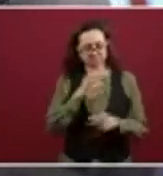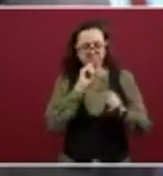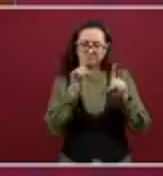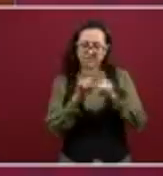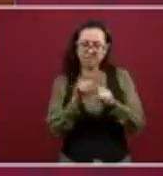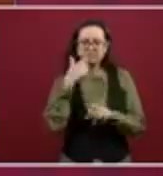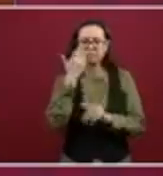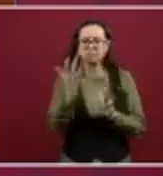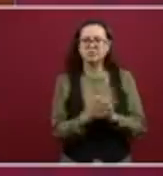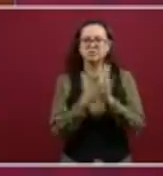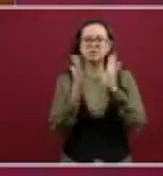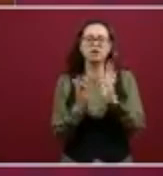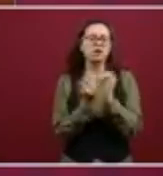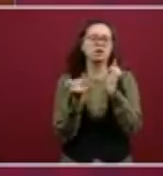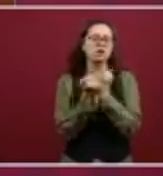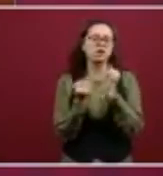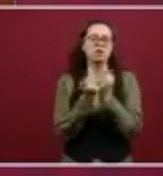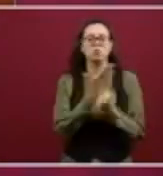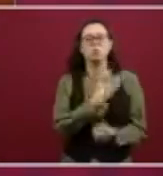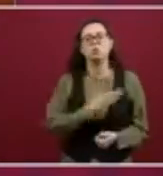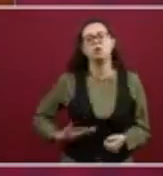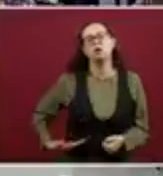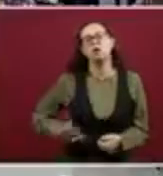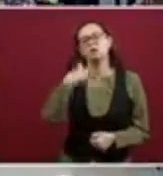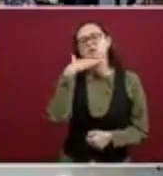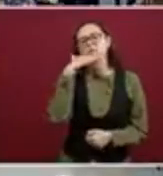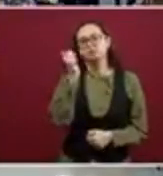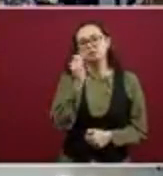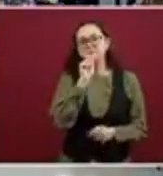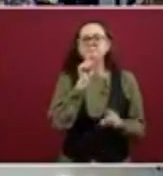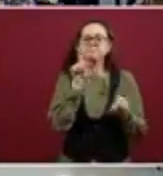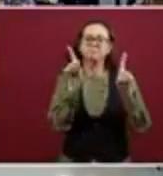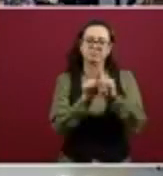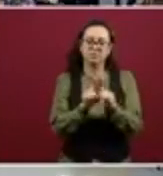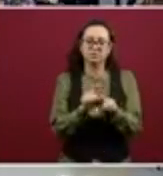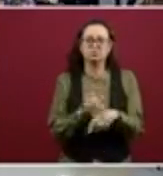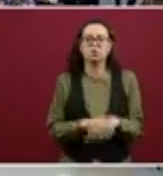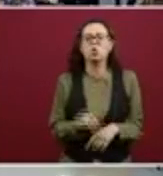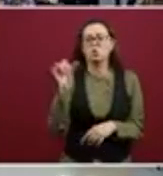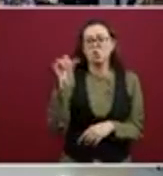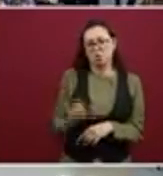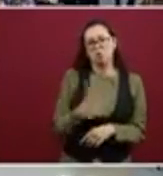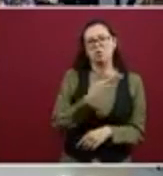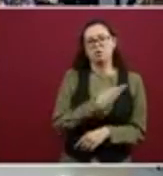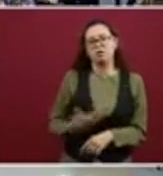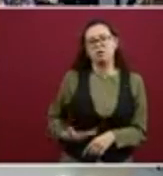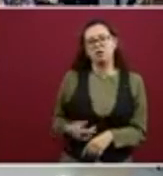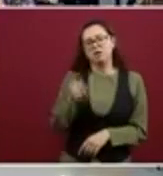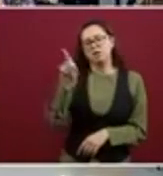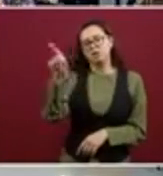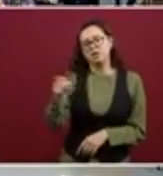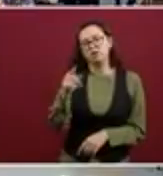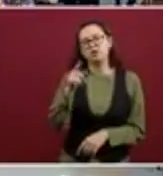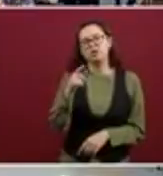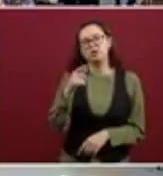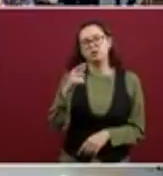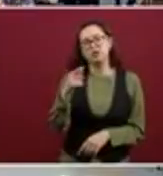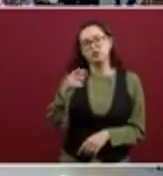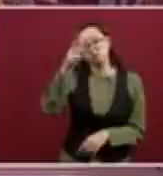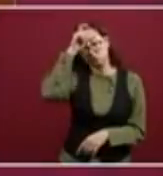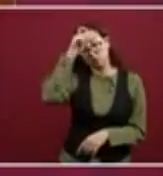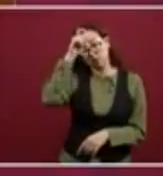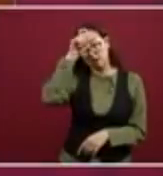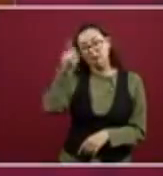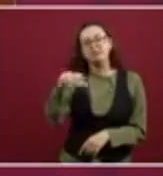El canciller de Alemania, que acaba de visitar México, nos lo dijo. Hoy voy a ver al canciller de Turquía, que también dice que le importa y le interesa.